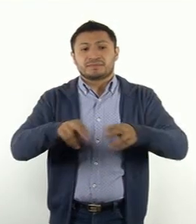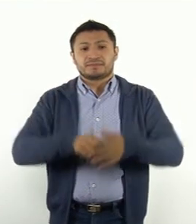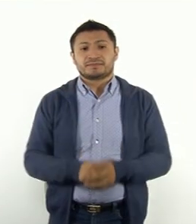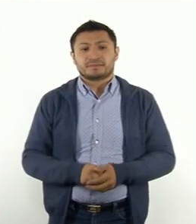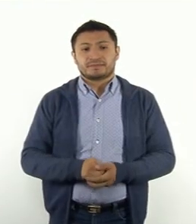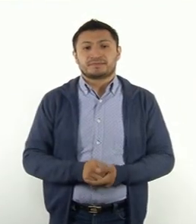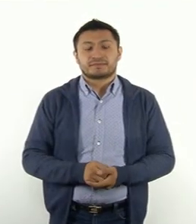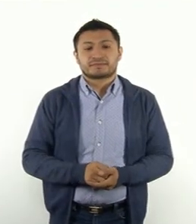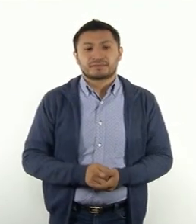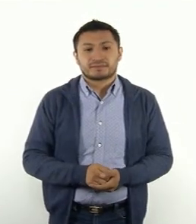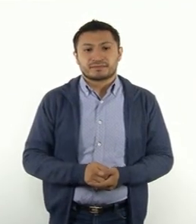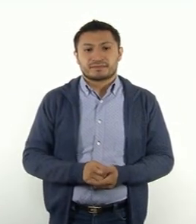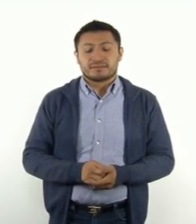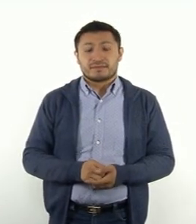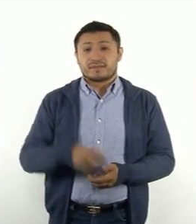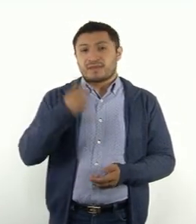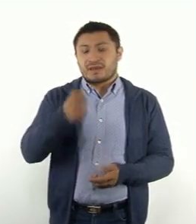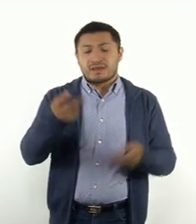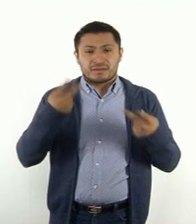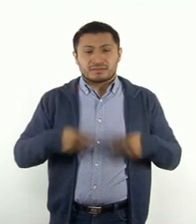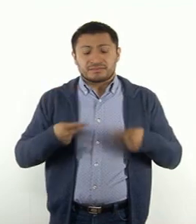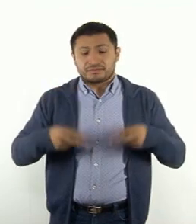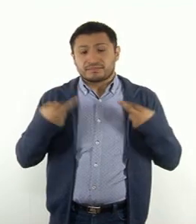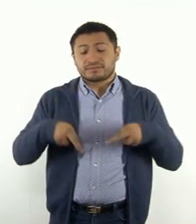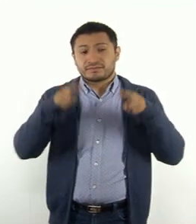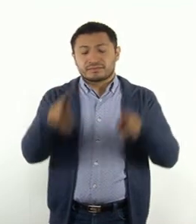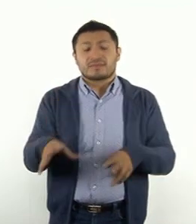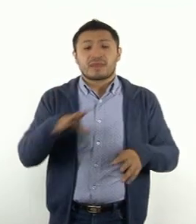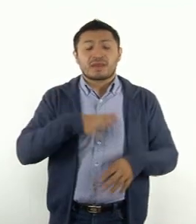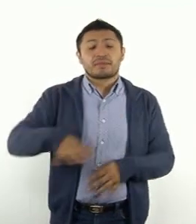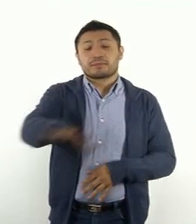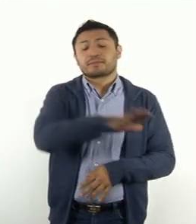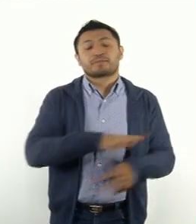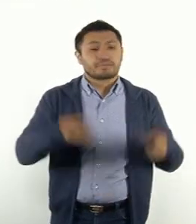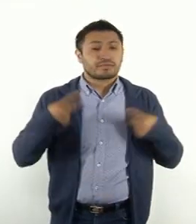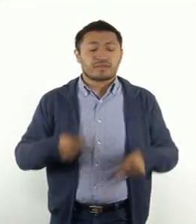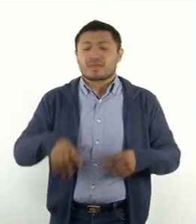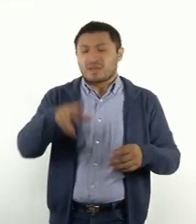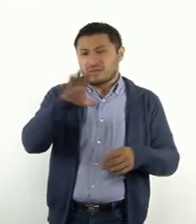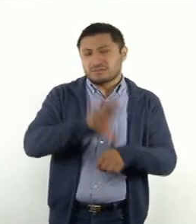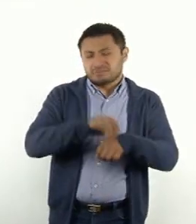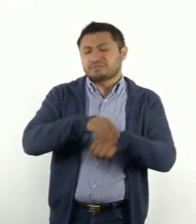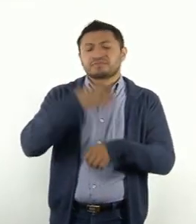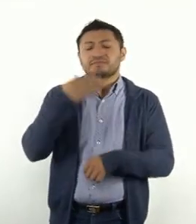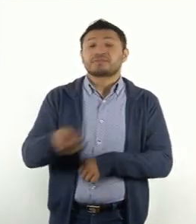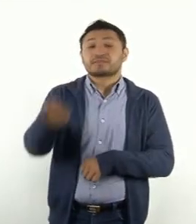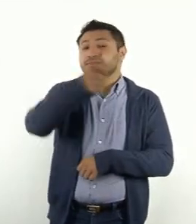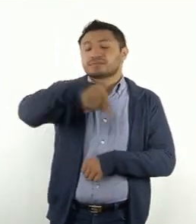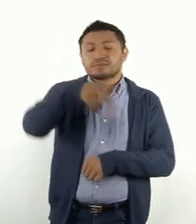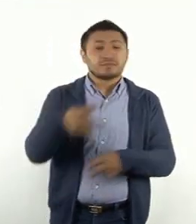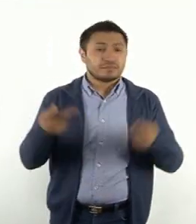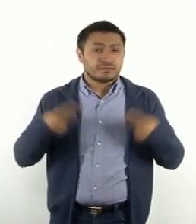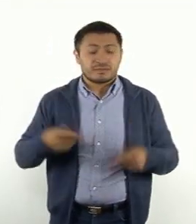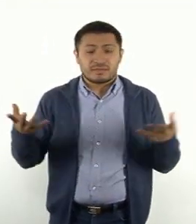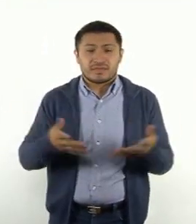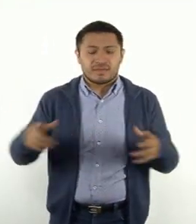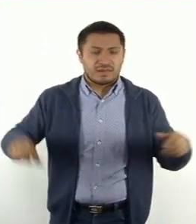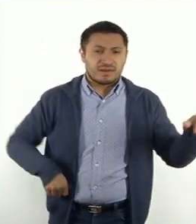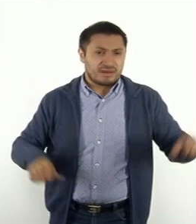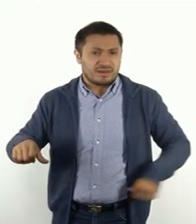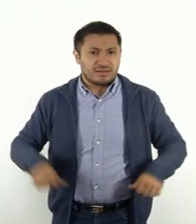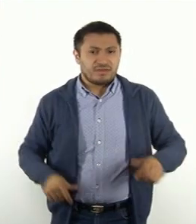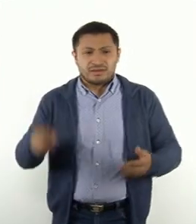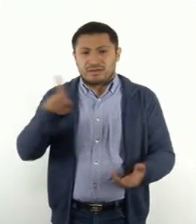A través de la representatividad, los ciudadanos autorizan a determinadas personas a legislar o a realizar otras tareas